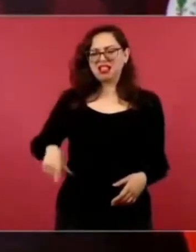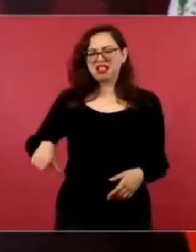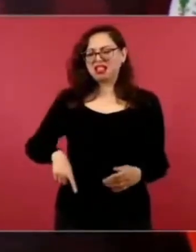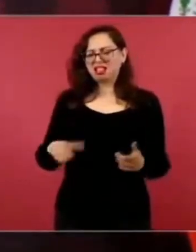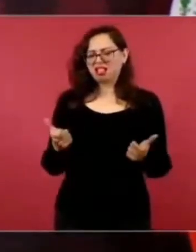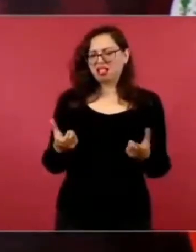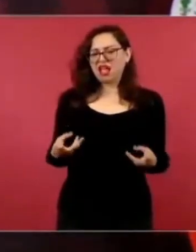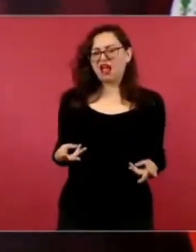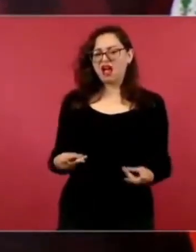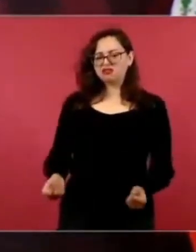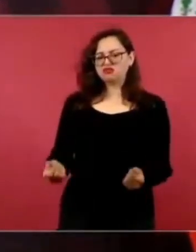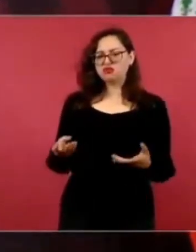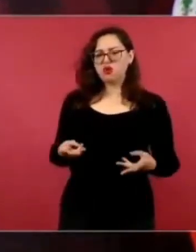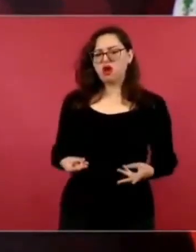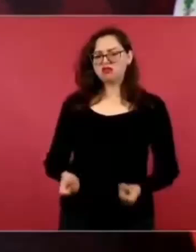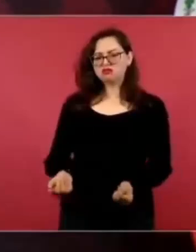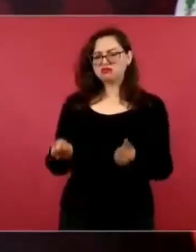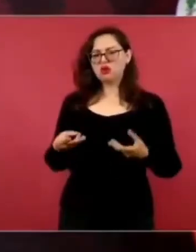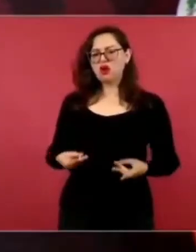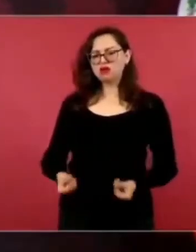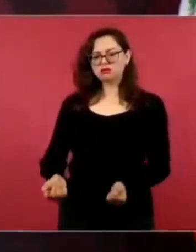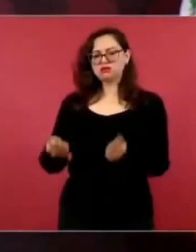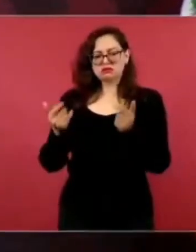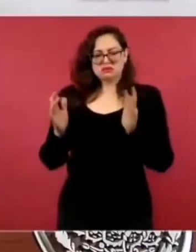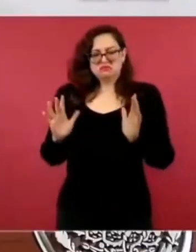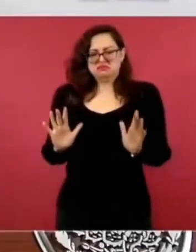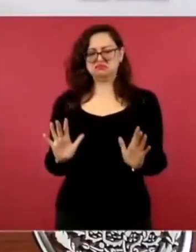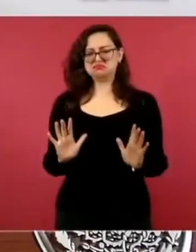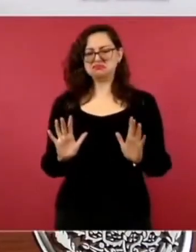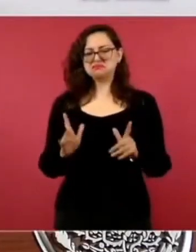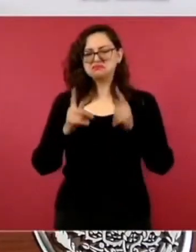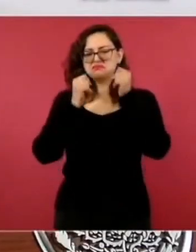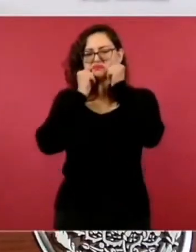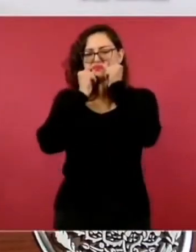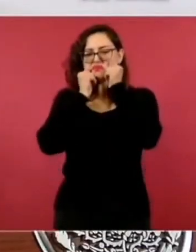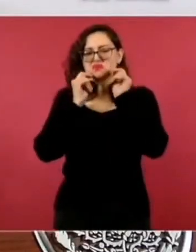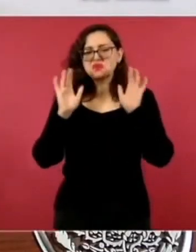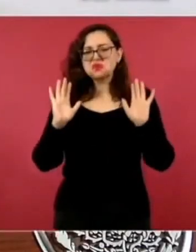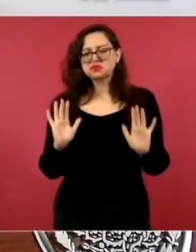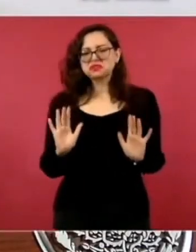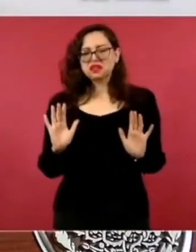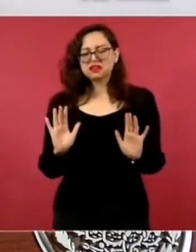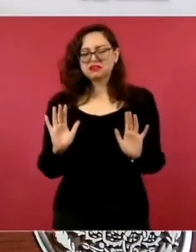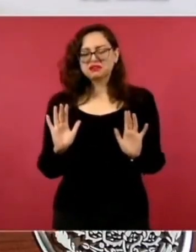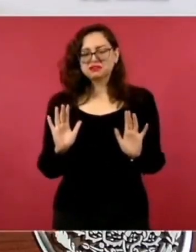que fuesen bienes del gobierno.